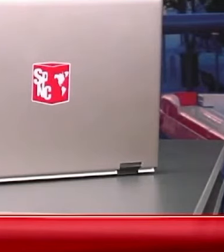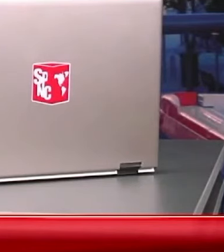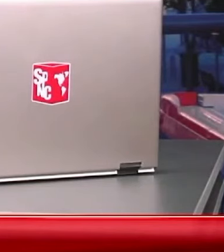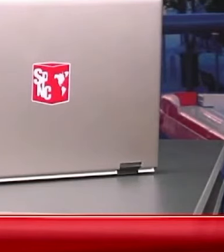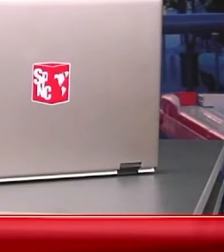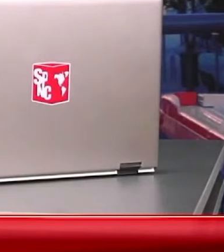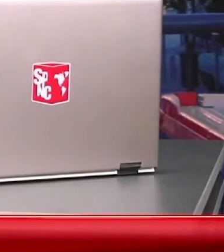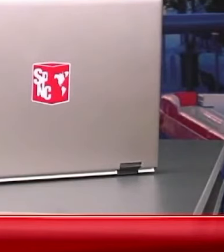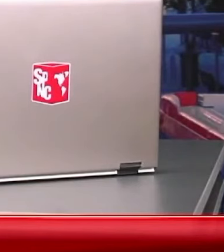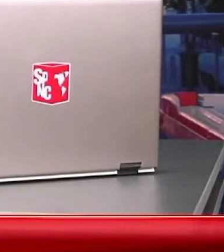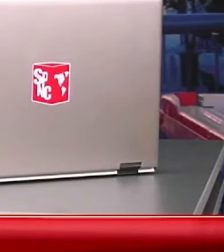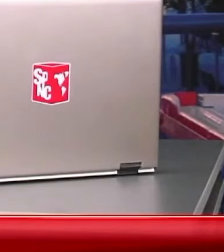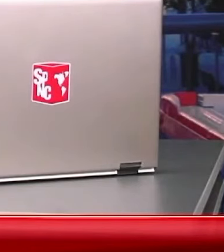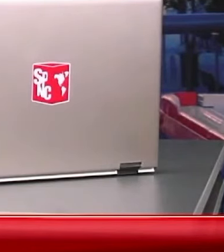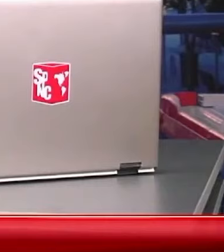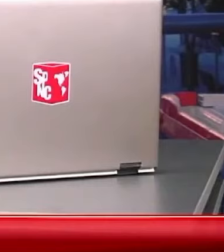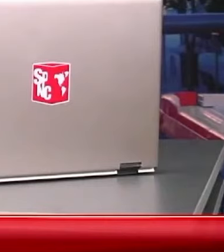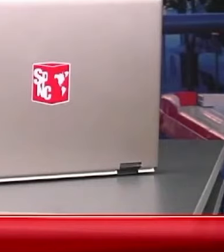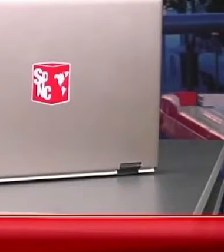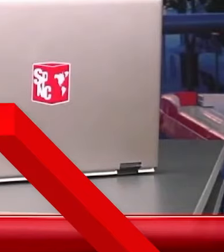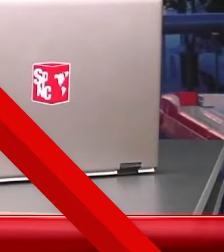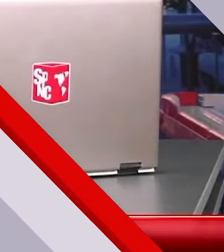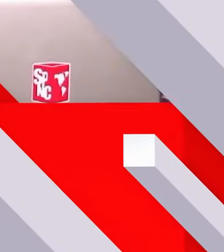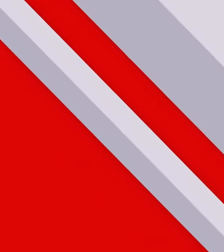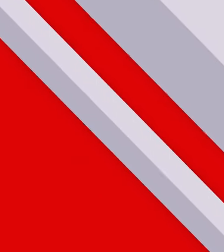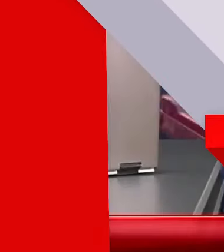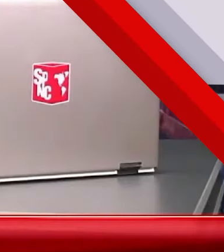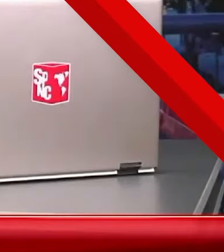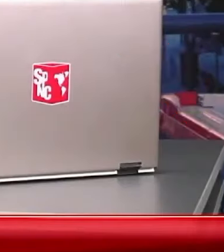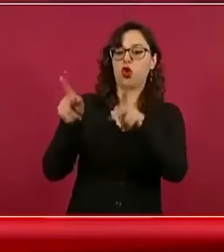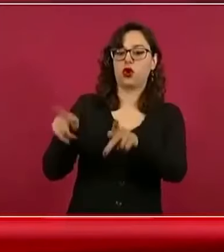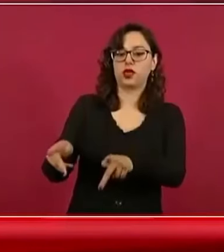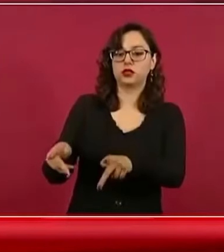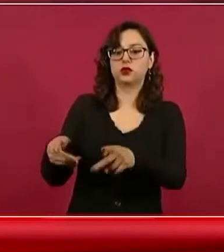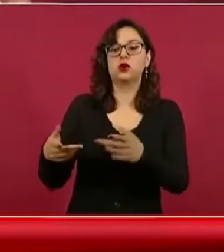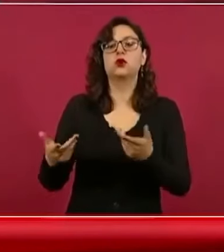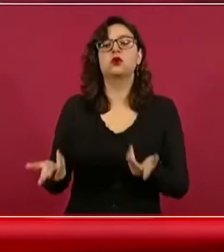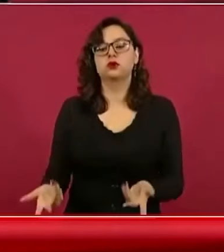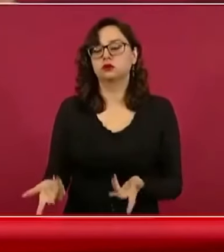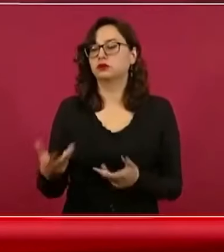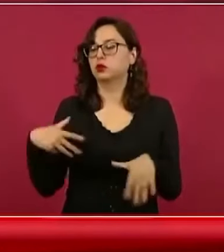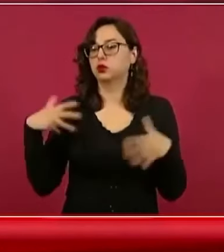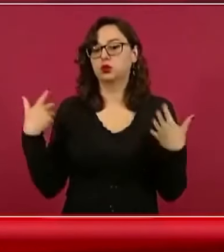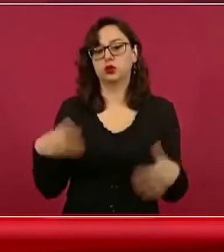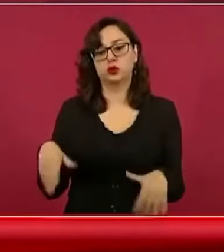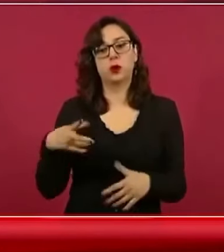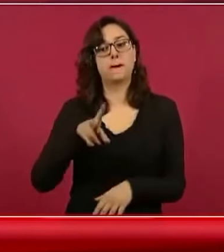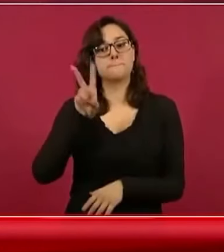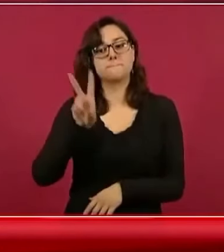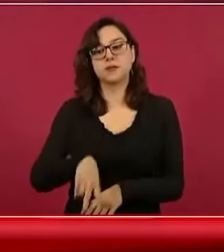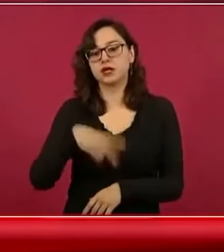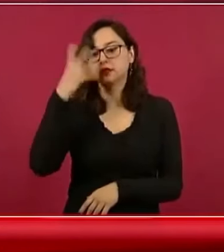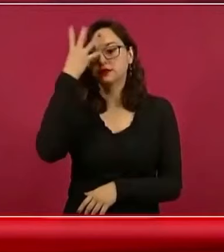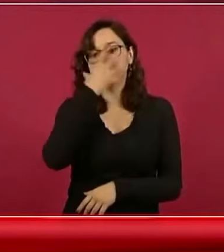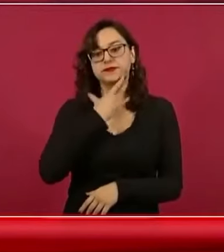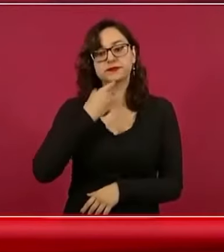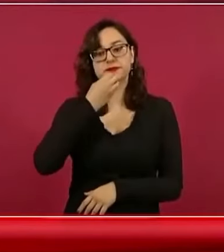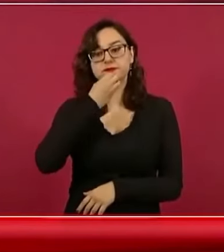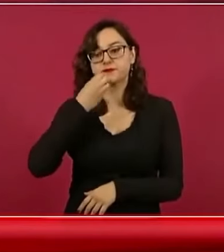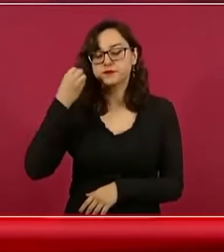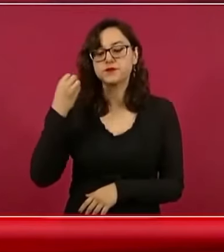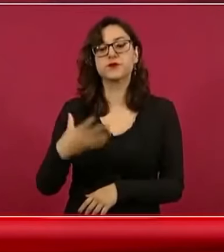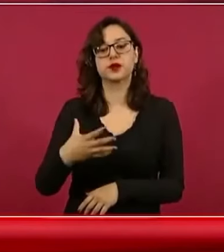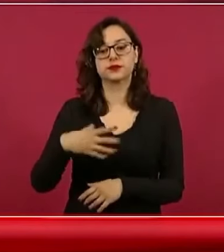ambientalistas ahí se quedan callados mire usted muy bello y lo que hablas